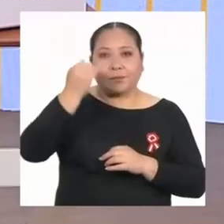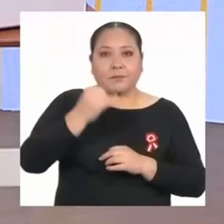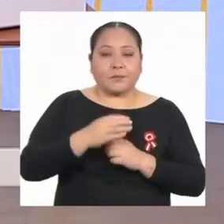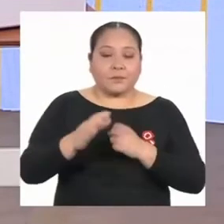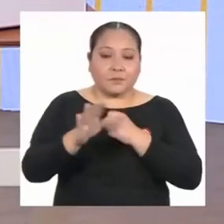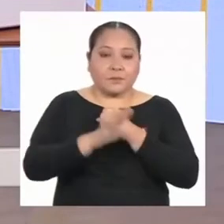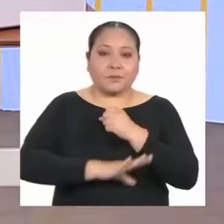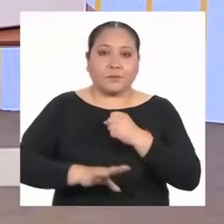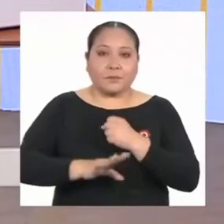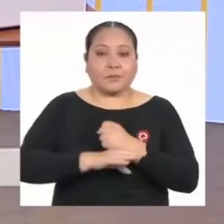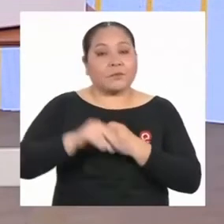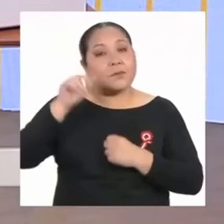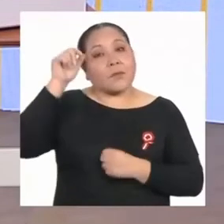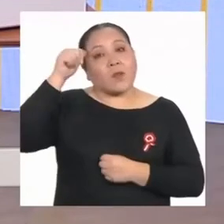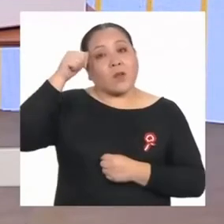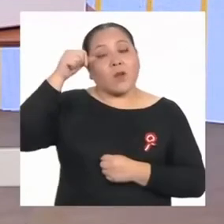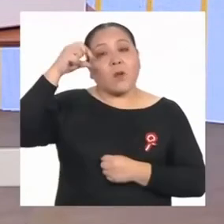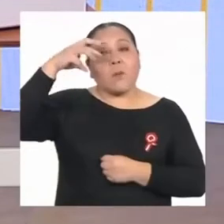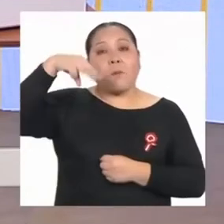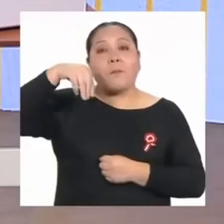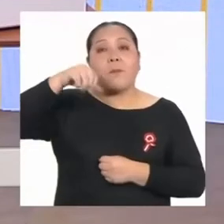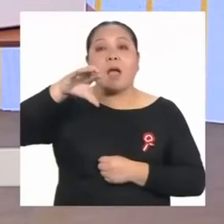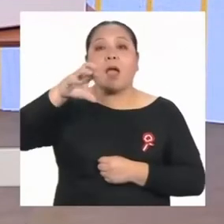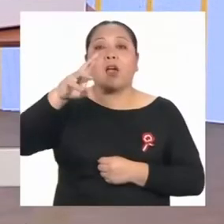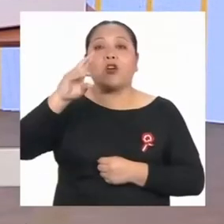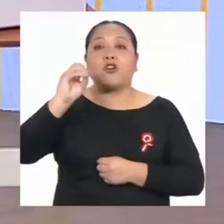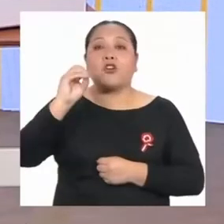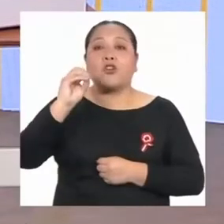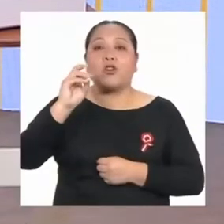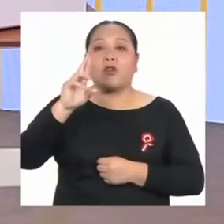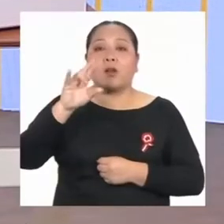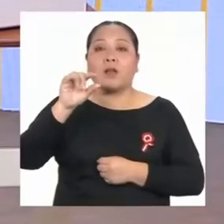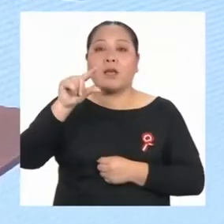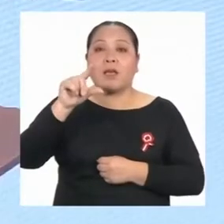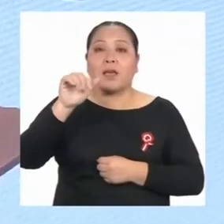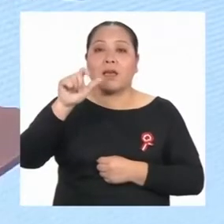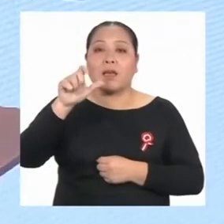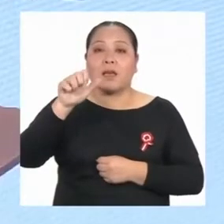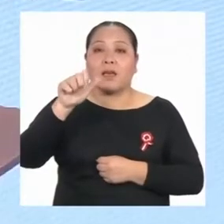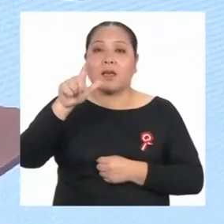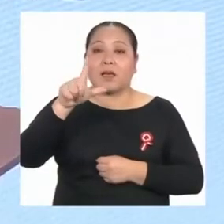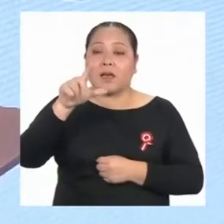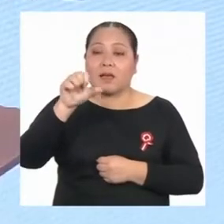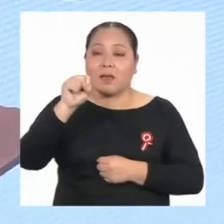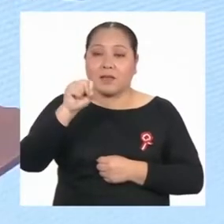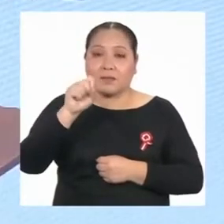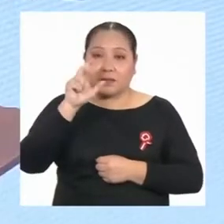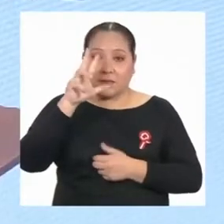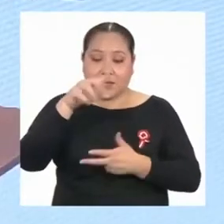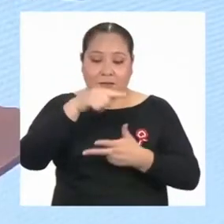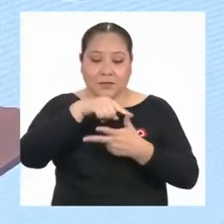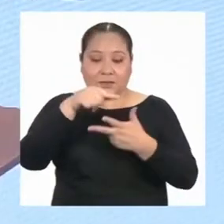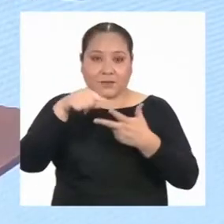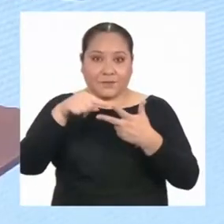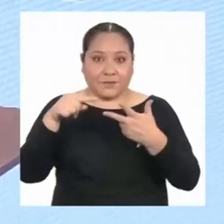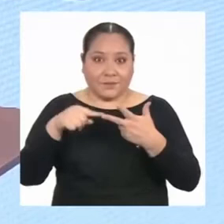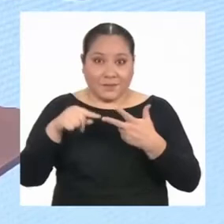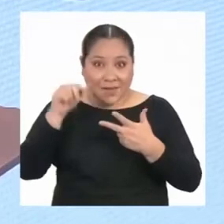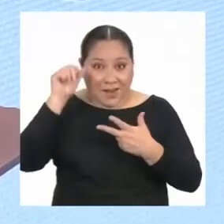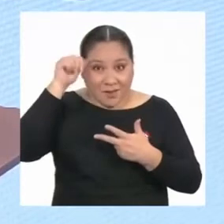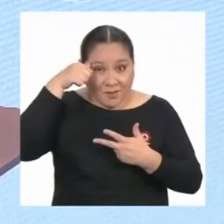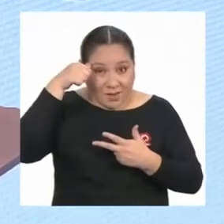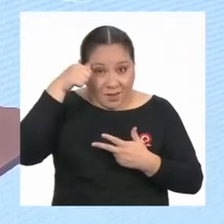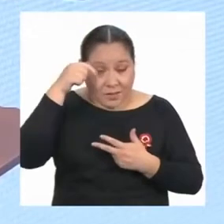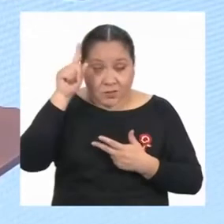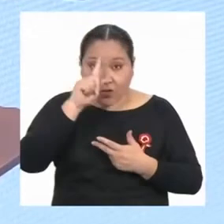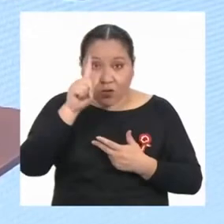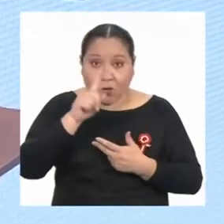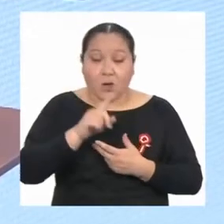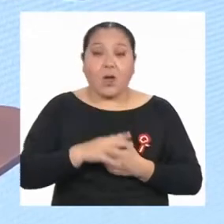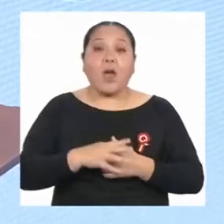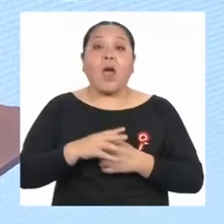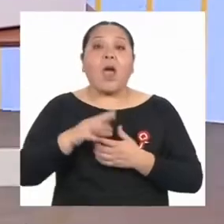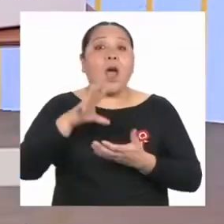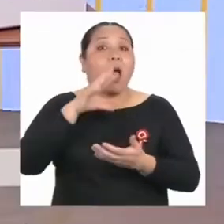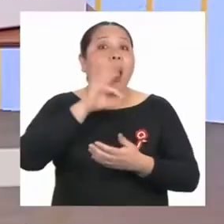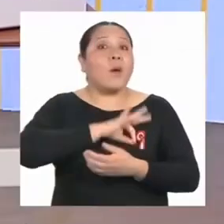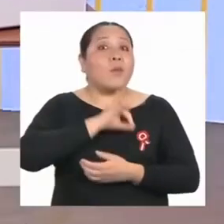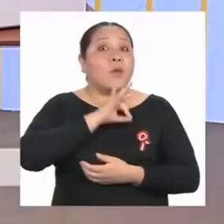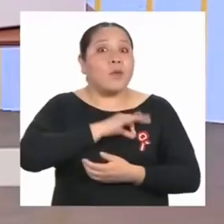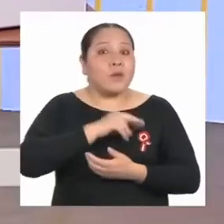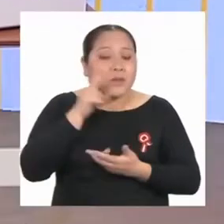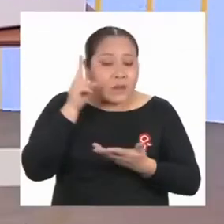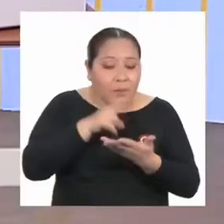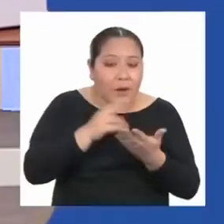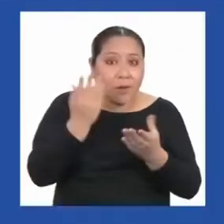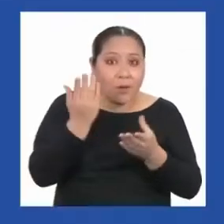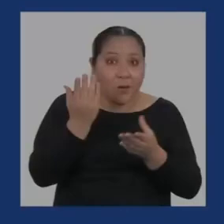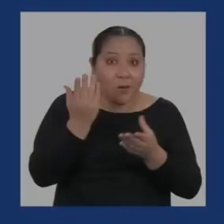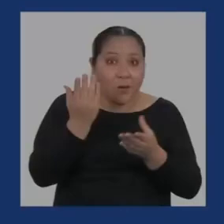las macrorreglas que podemos usar como técnica? Si no, aprovechen esta pausa para revisar su portafolio. Ya